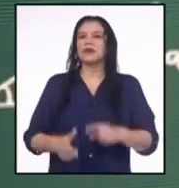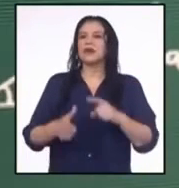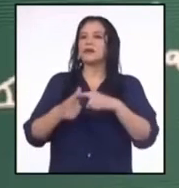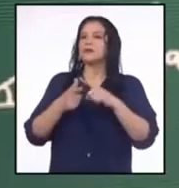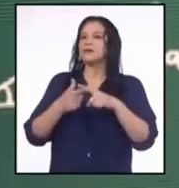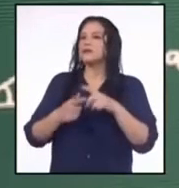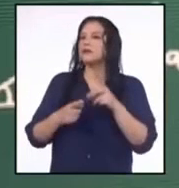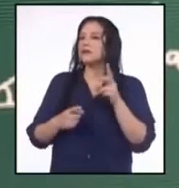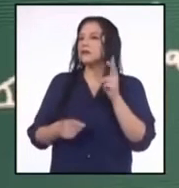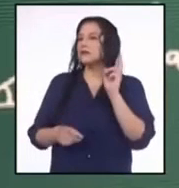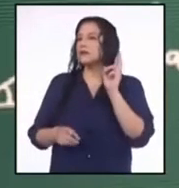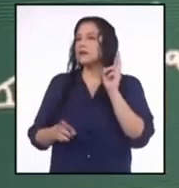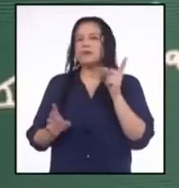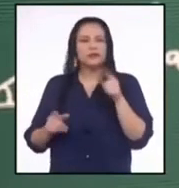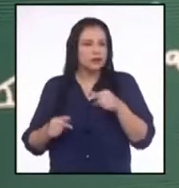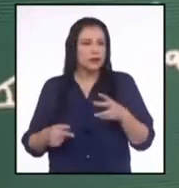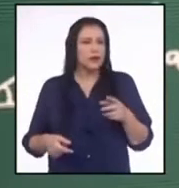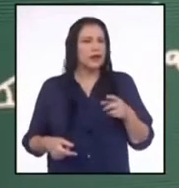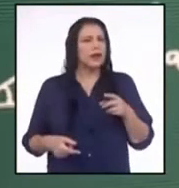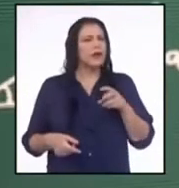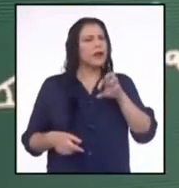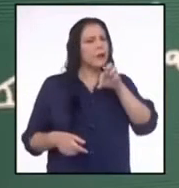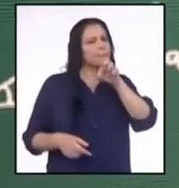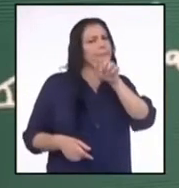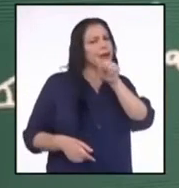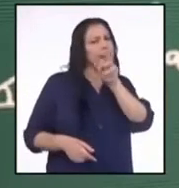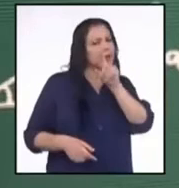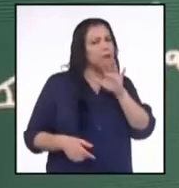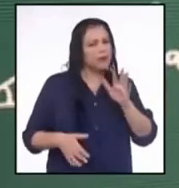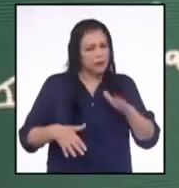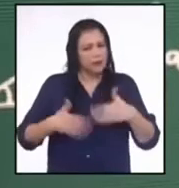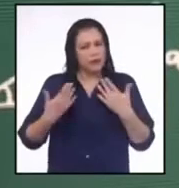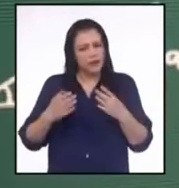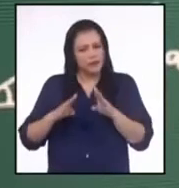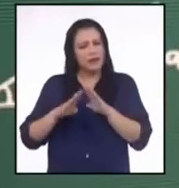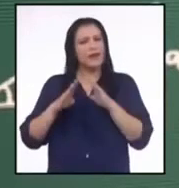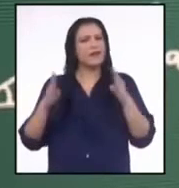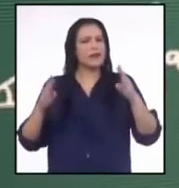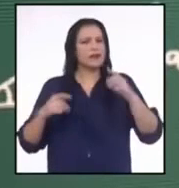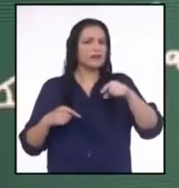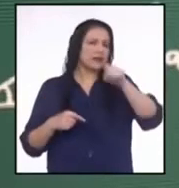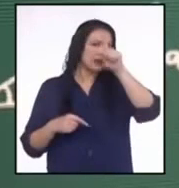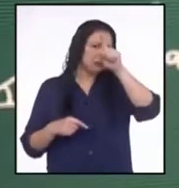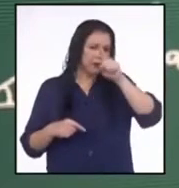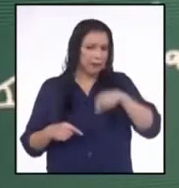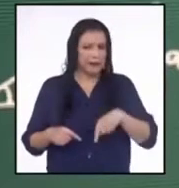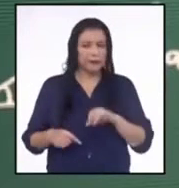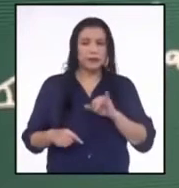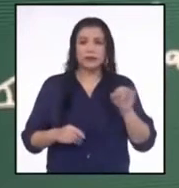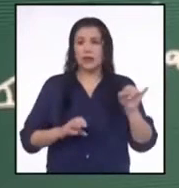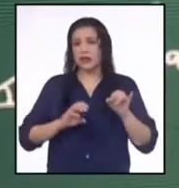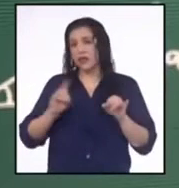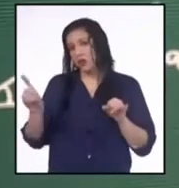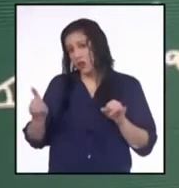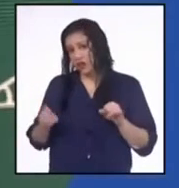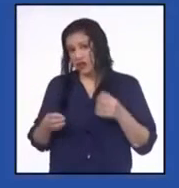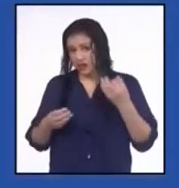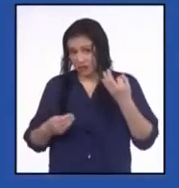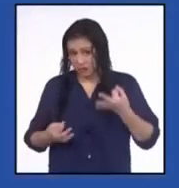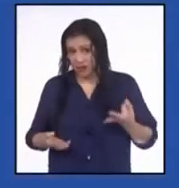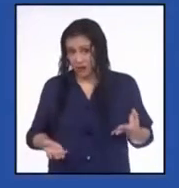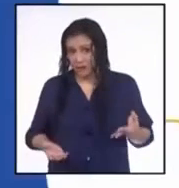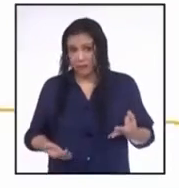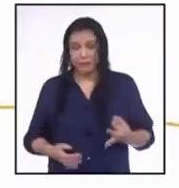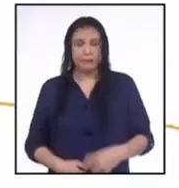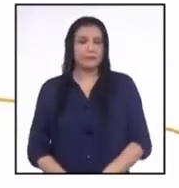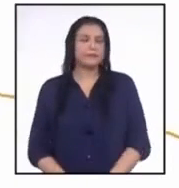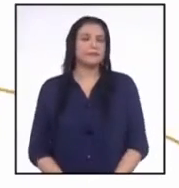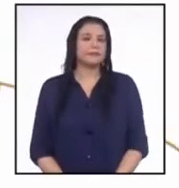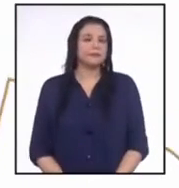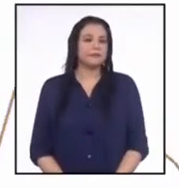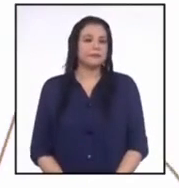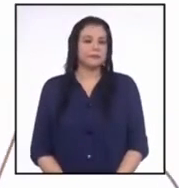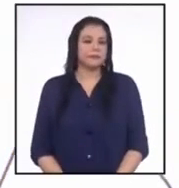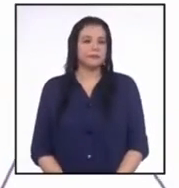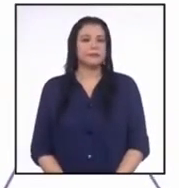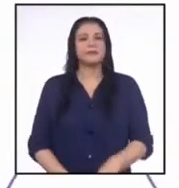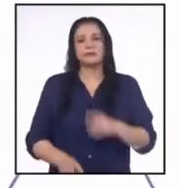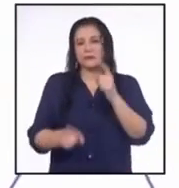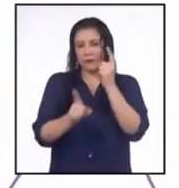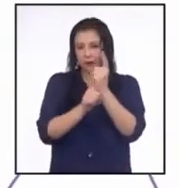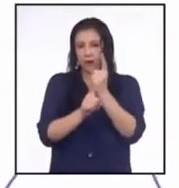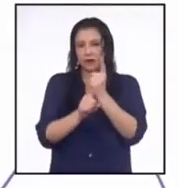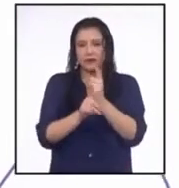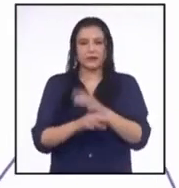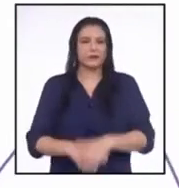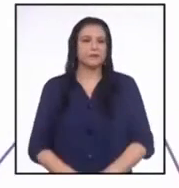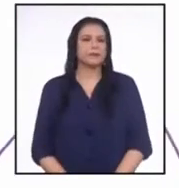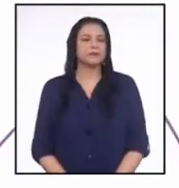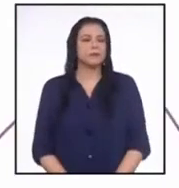Entonces, profesora, la parábola podría estar abierta hacia arriba, abajo, izquierda o derecha, ¿cierto? Correcto,